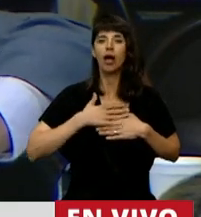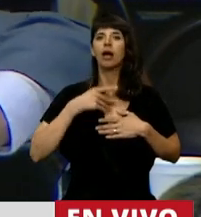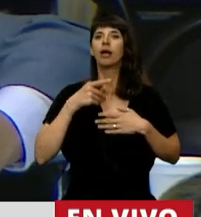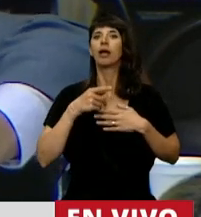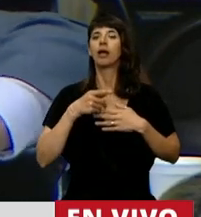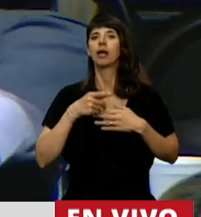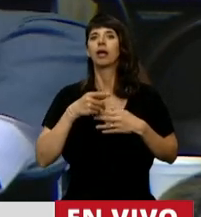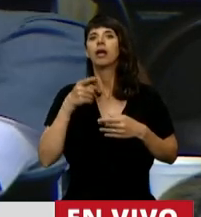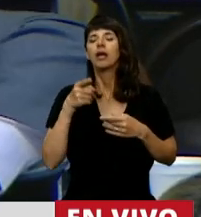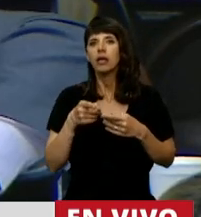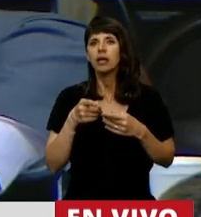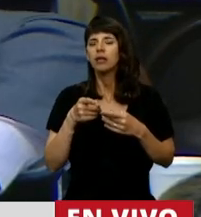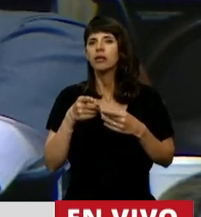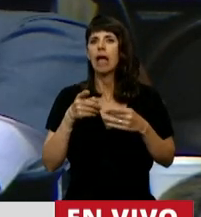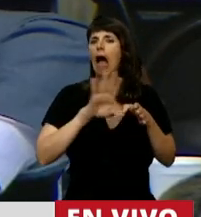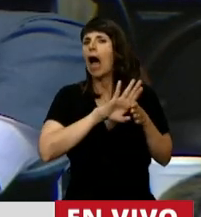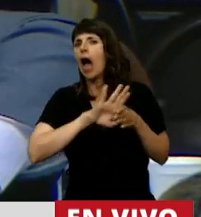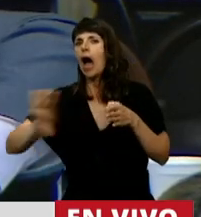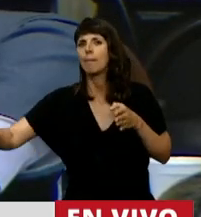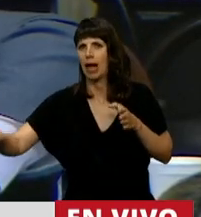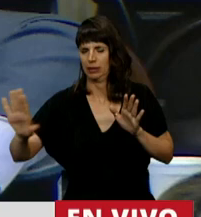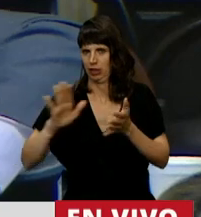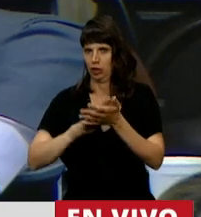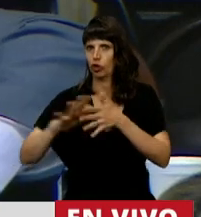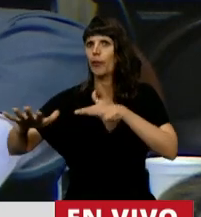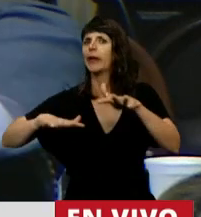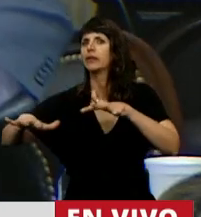visibilización de esta problemática.